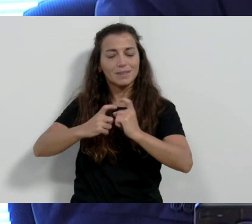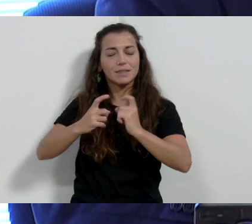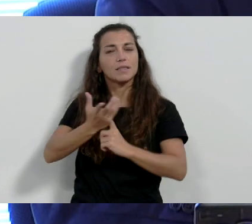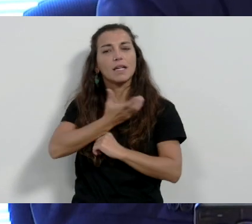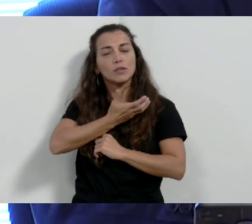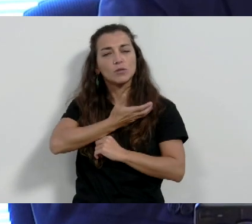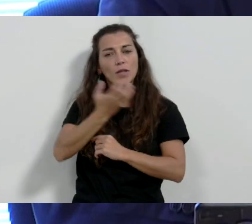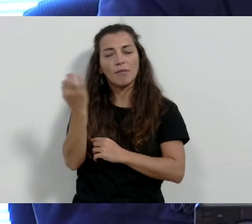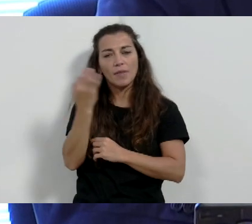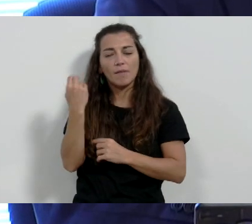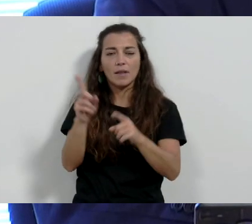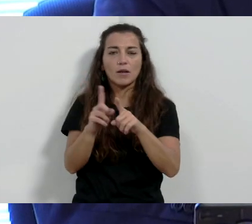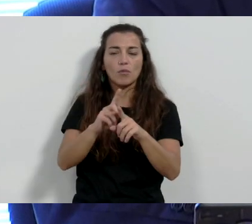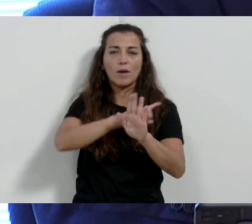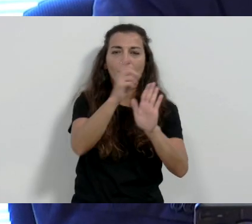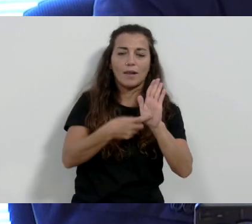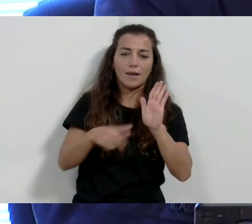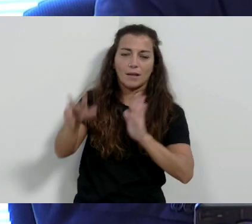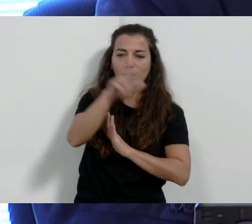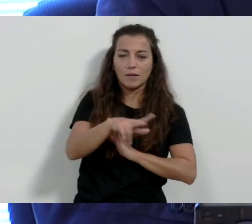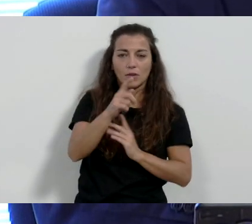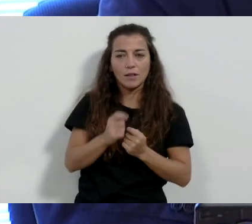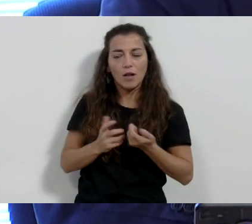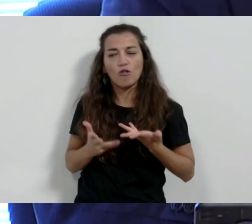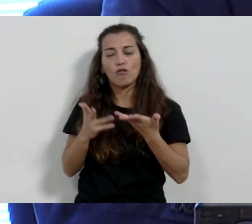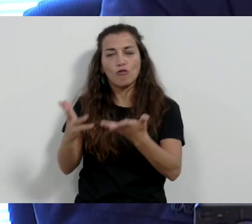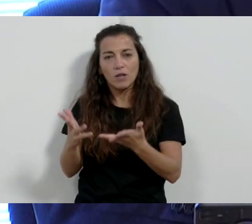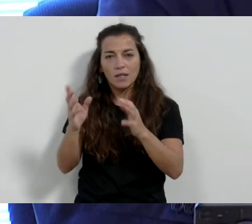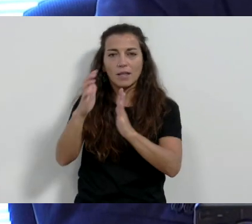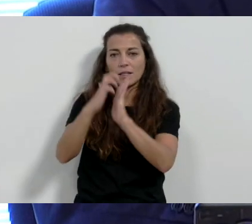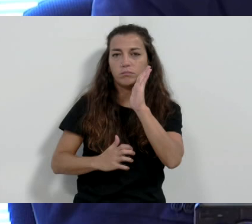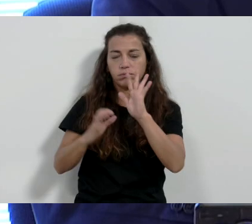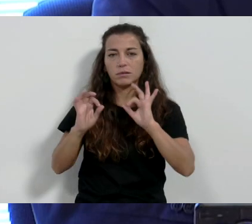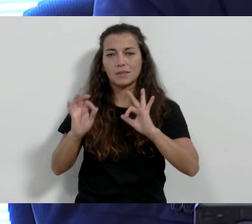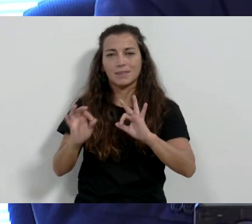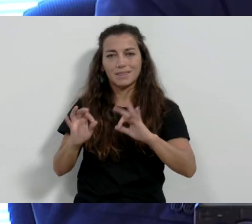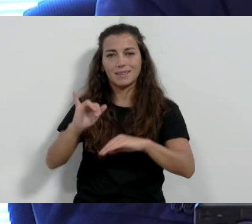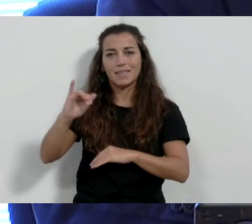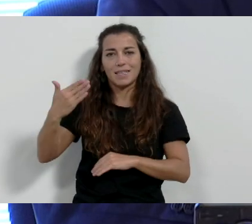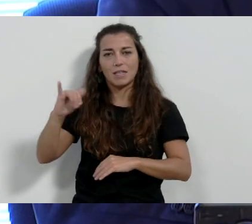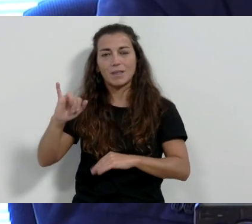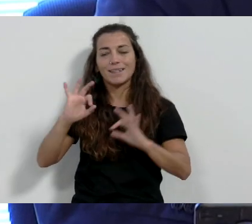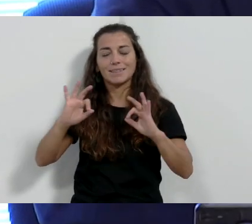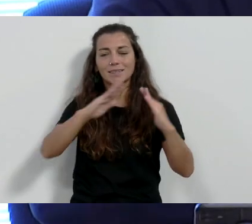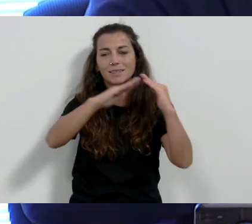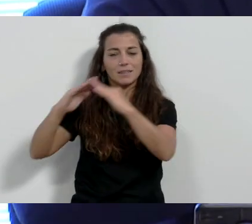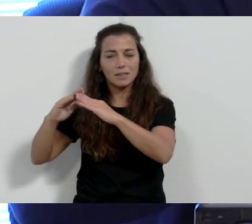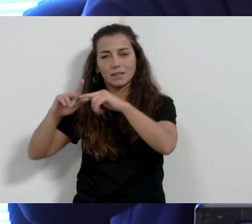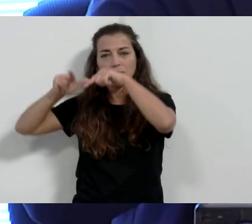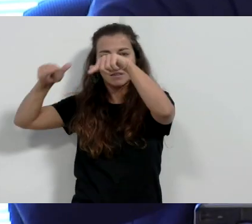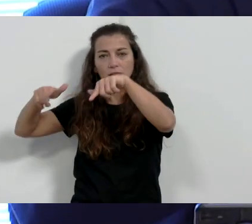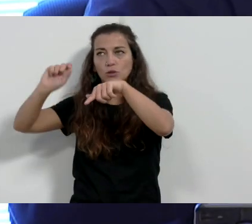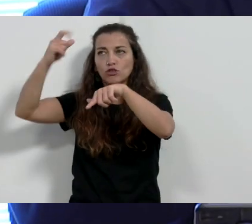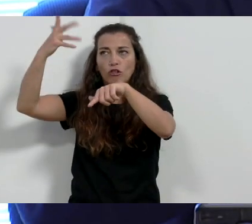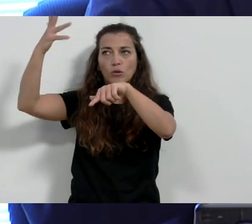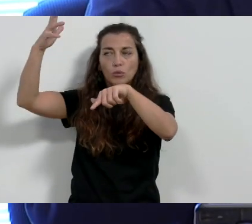legislación nacional y ofrecer esos descuentos en esa bonificación en el IBI, que puede llegar hasta el 95% durante